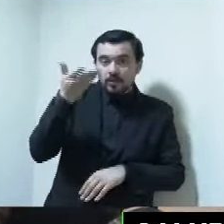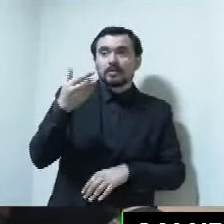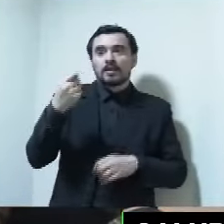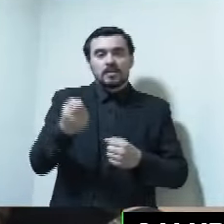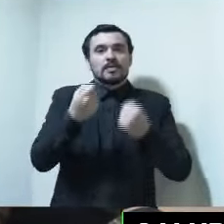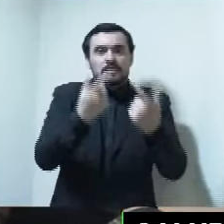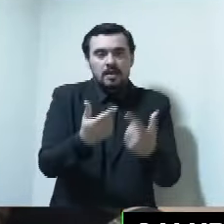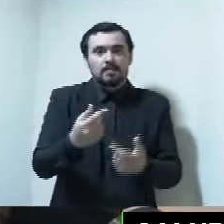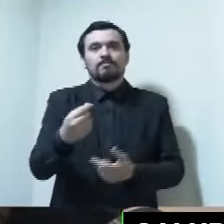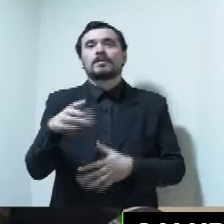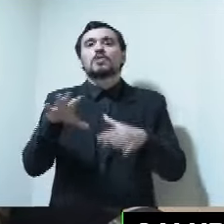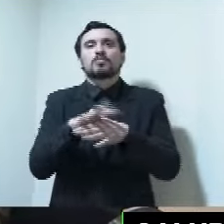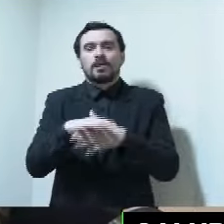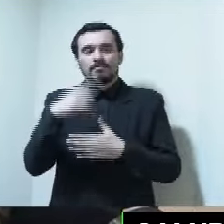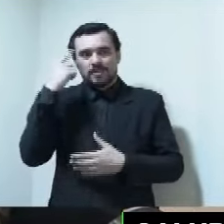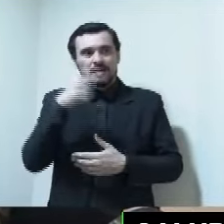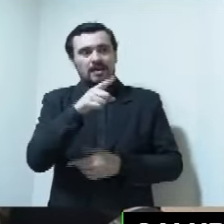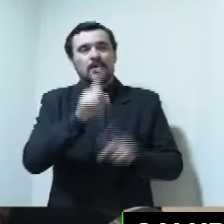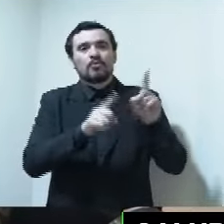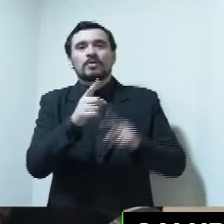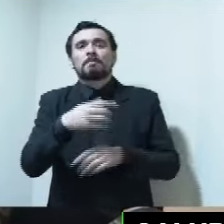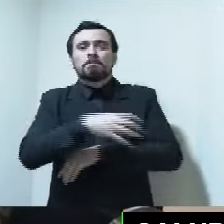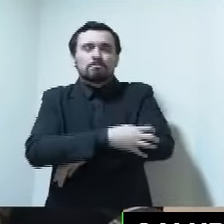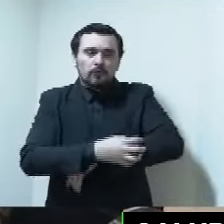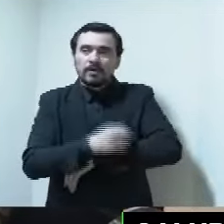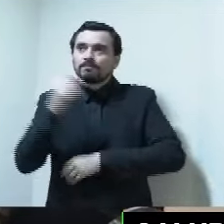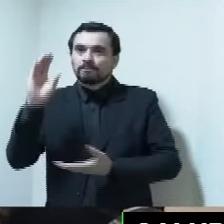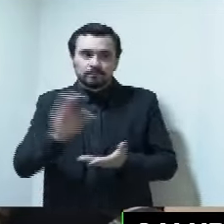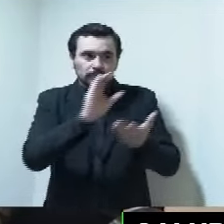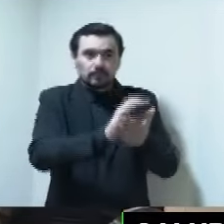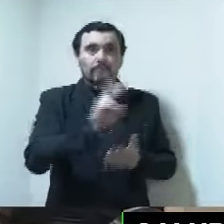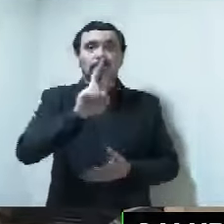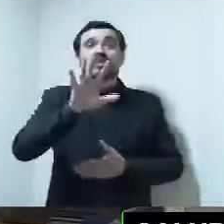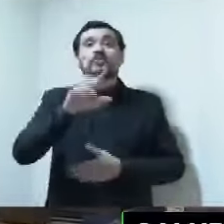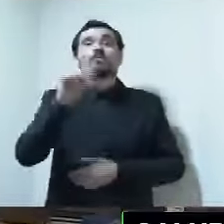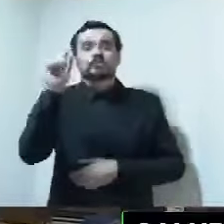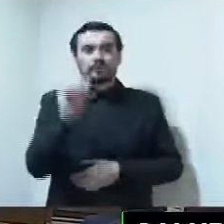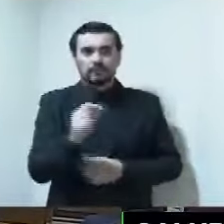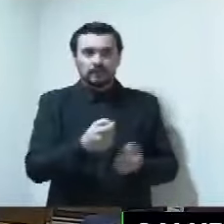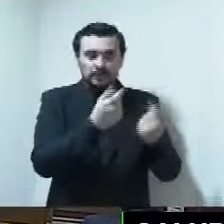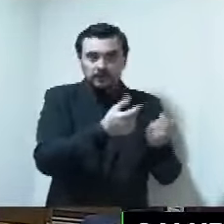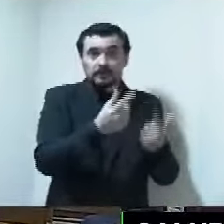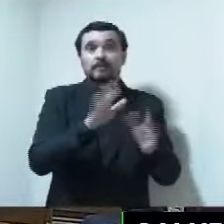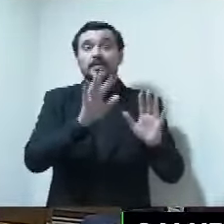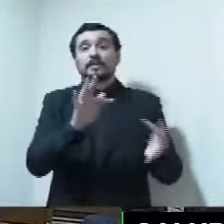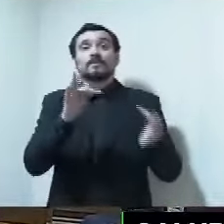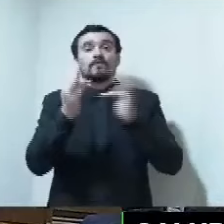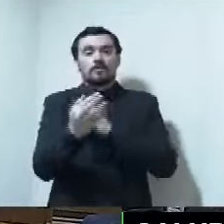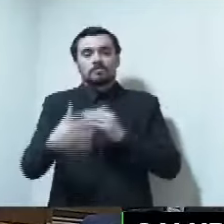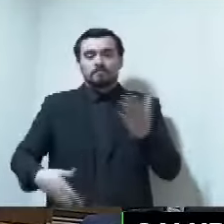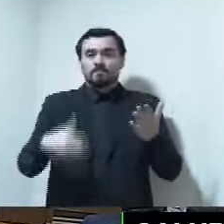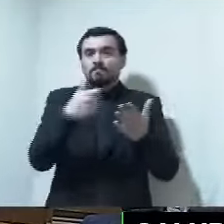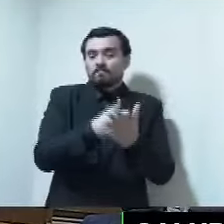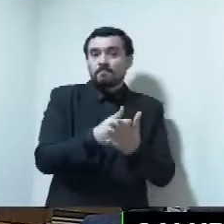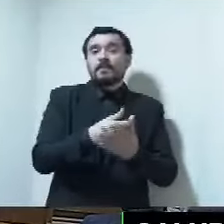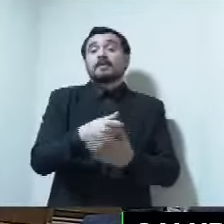Tecoporá, un programa destinado a romper el círculo de la pobreza, en un 25% y cambiado la frecuencia de pago de